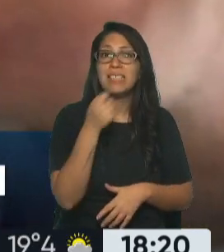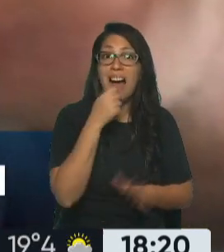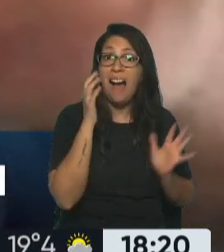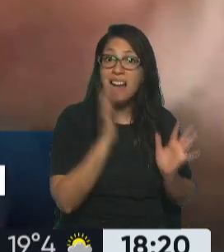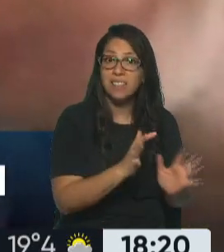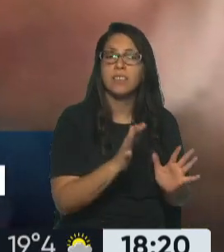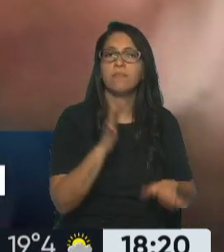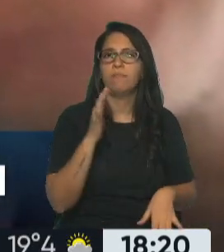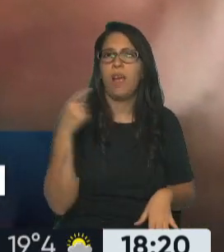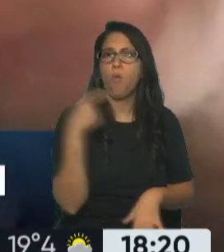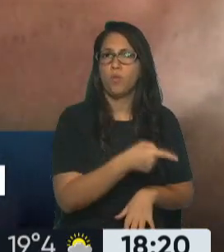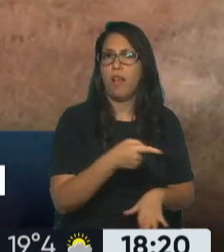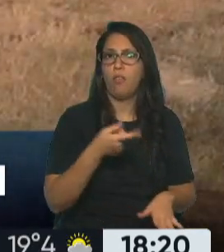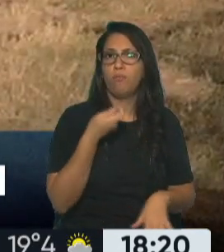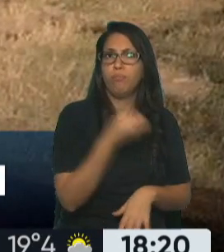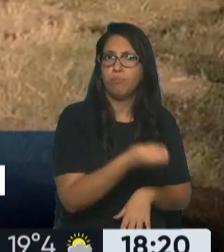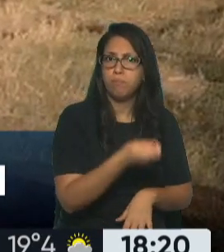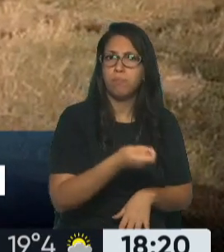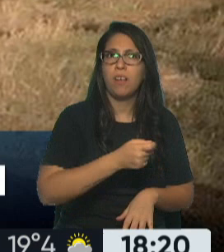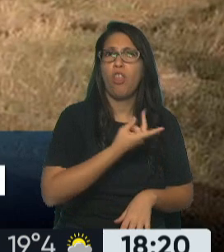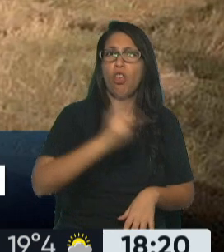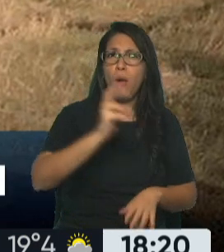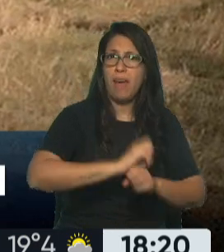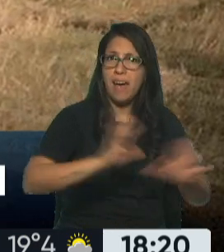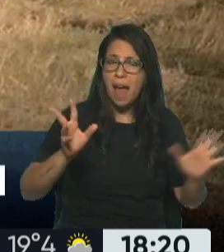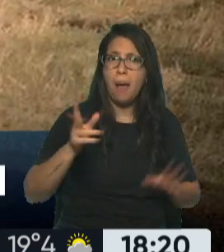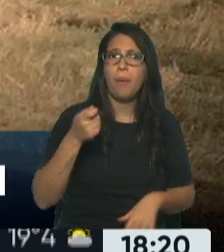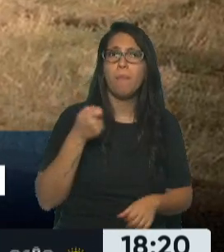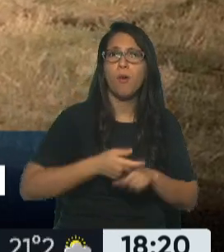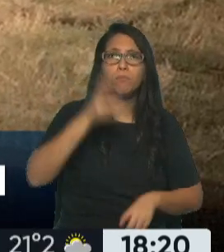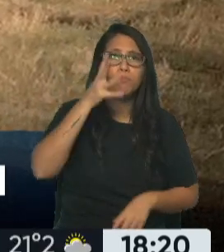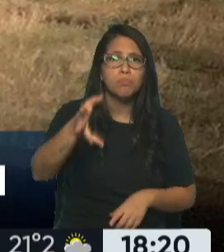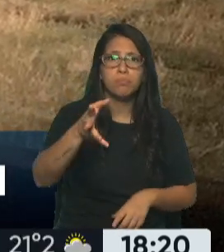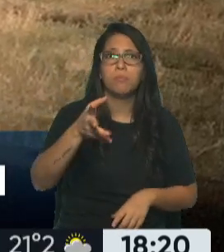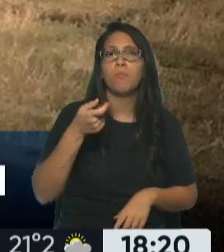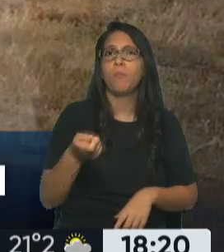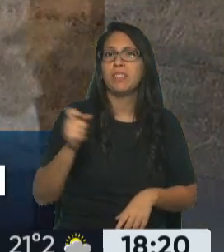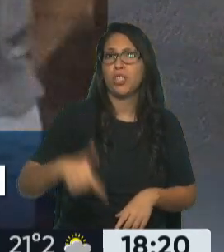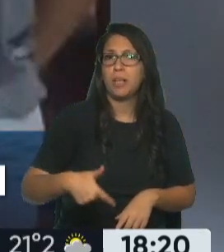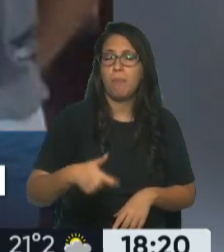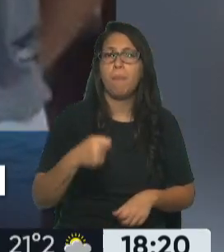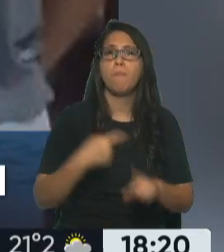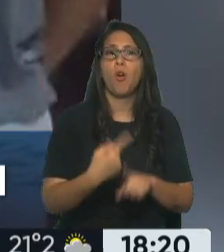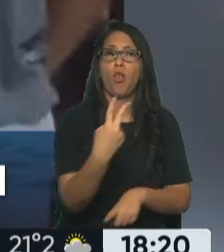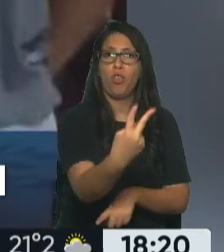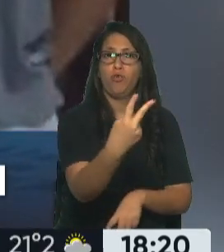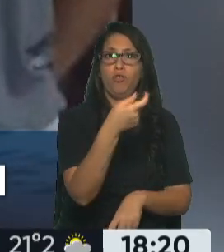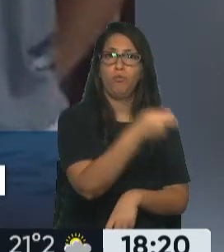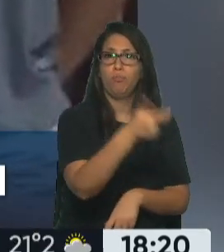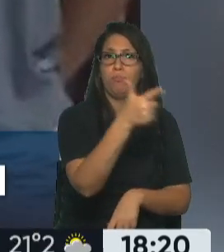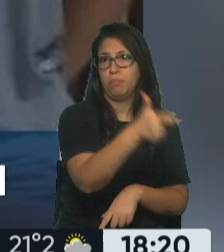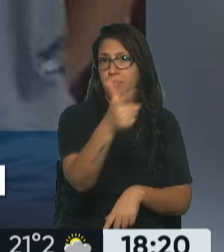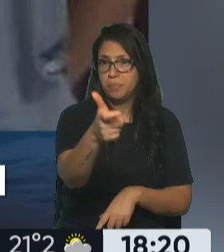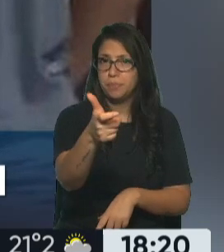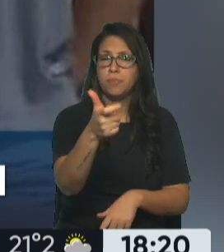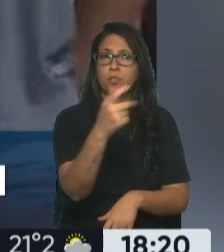de homicidio agravado por alevosía en concurso ideal con homicidio simple. Primero por las primeras víctimas y luego habrá